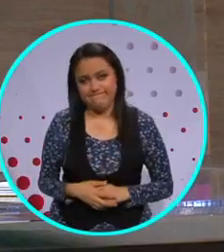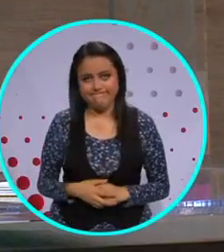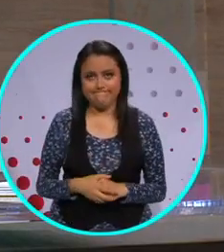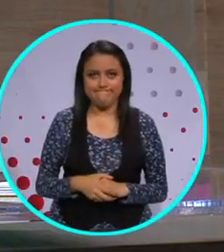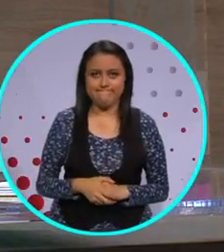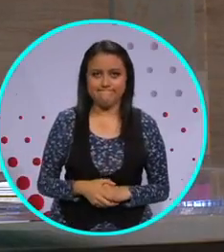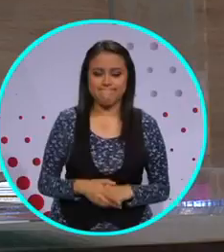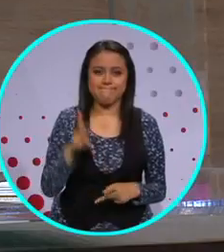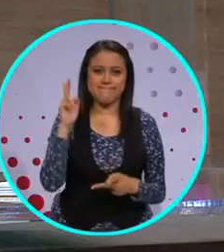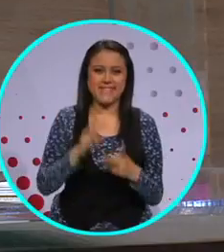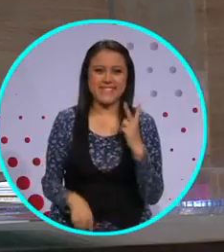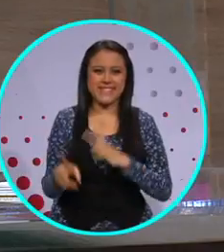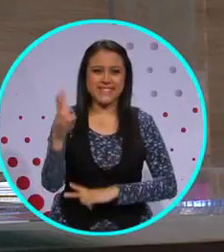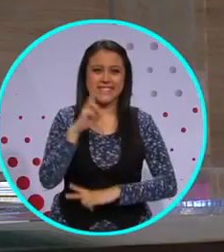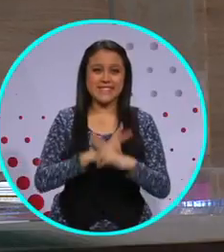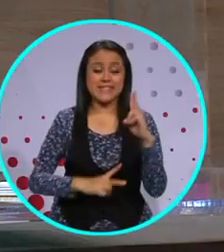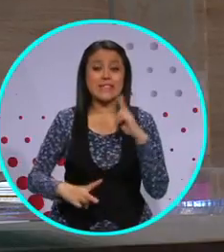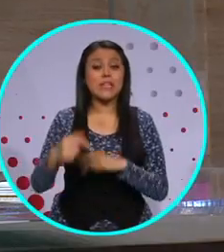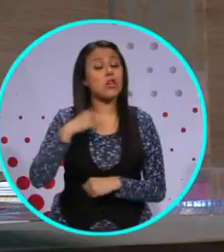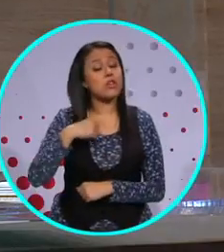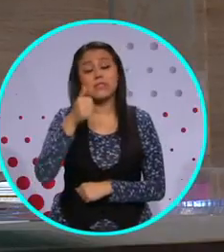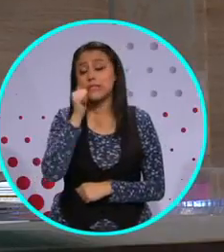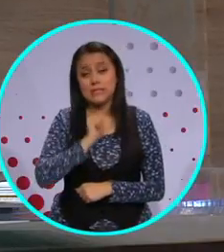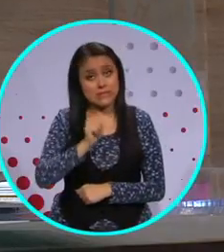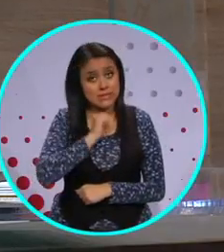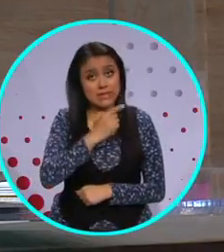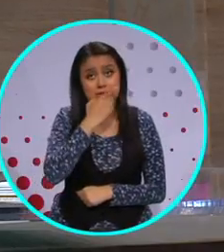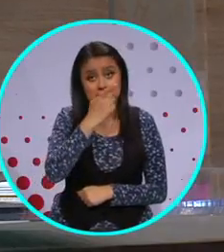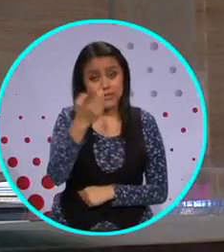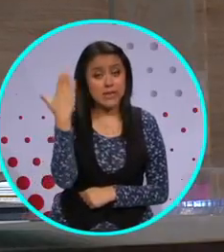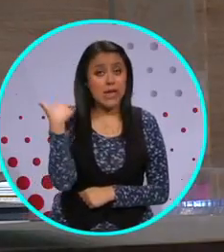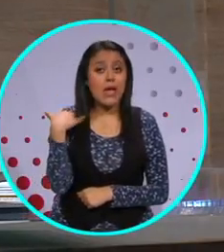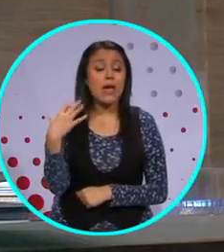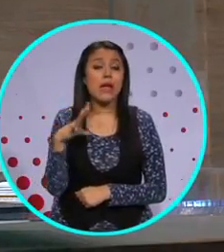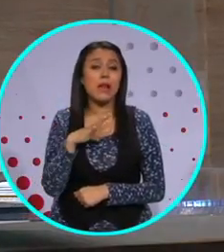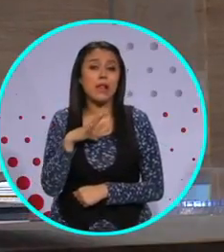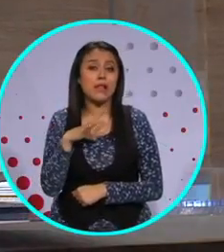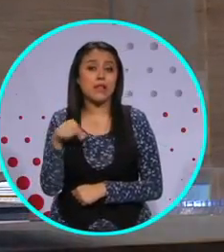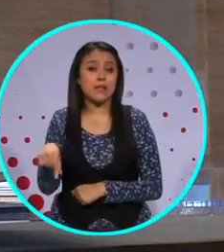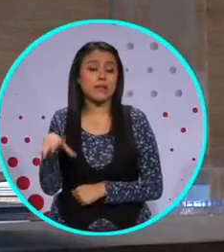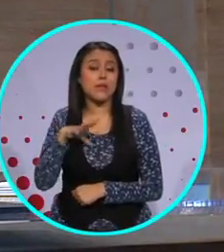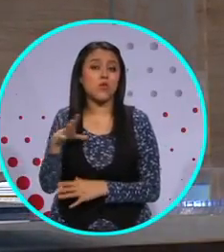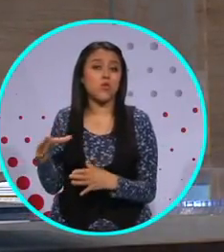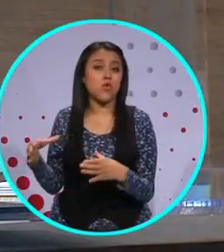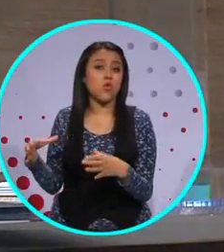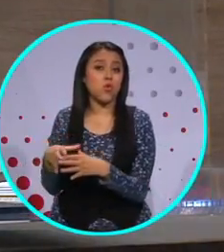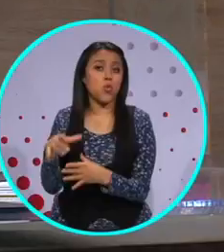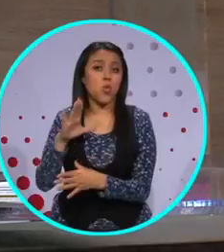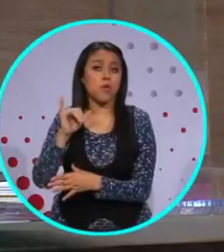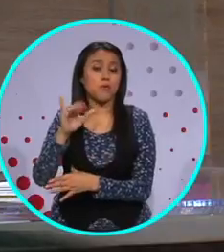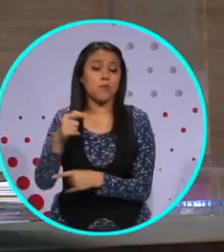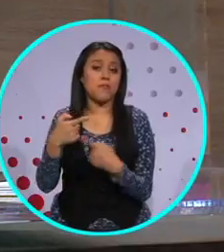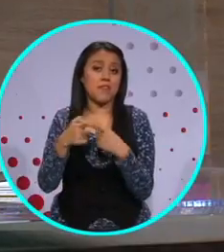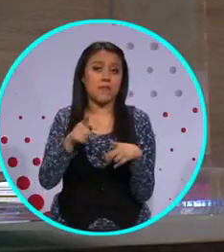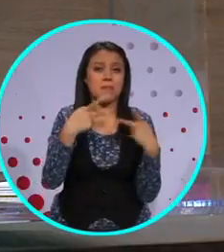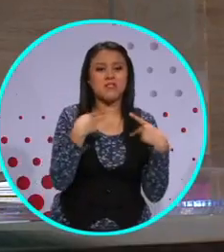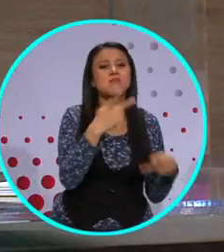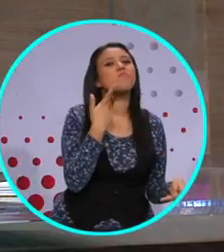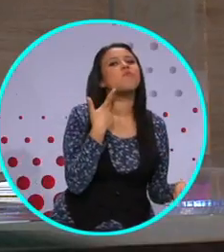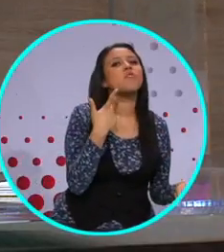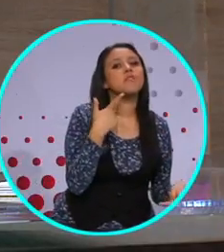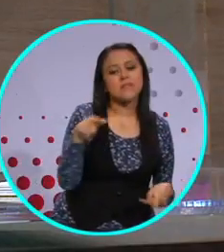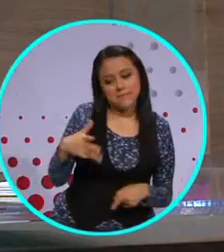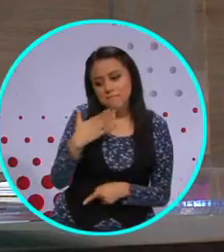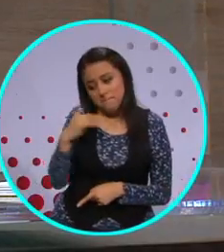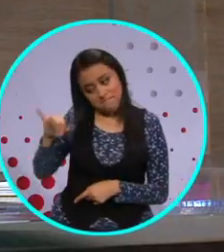hace una pausa yo siempre dije cuando era candidato que cuauhtémoc a diferencia de los políticos era muy